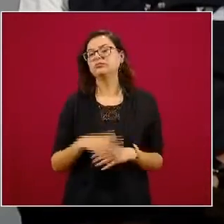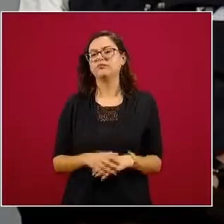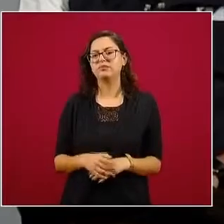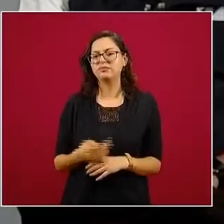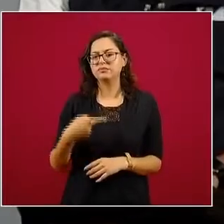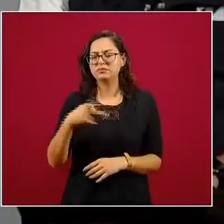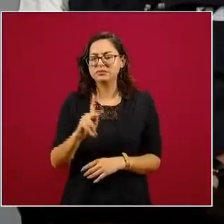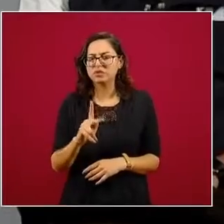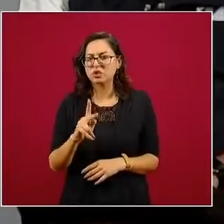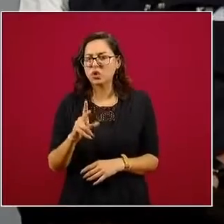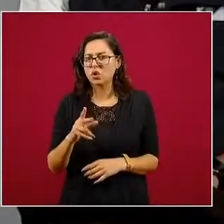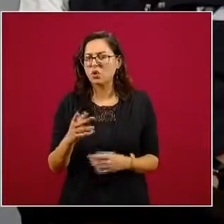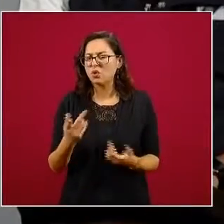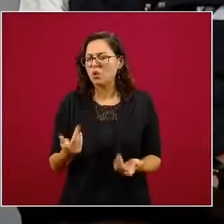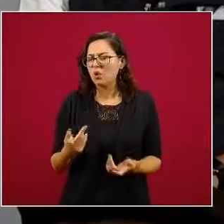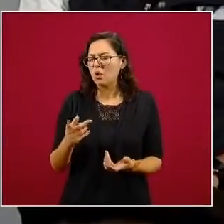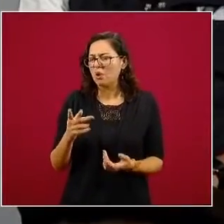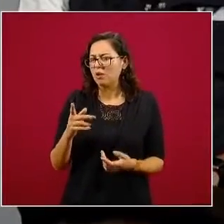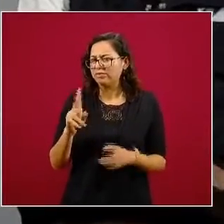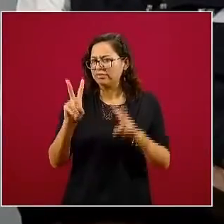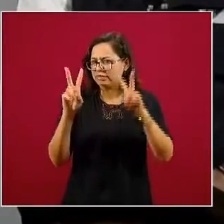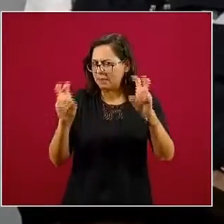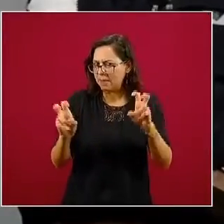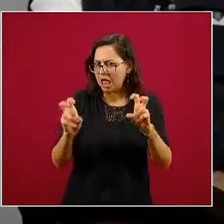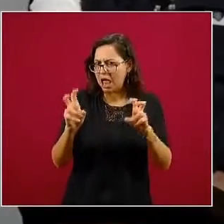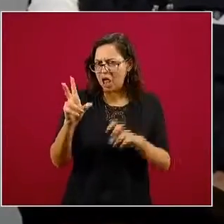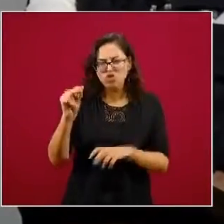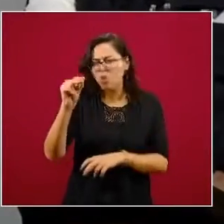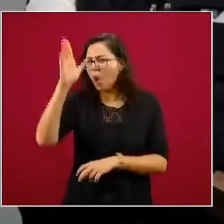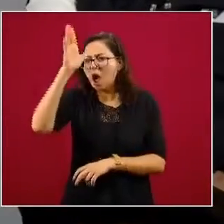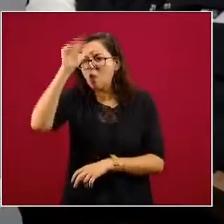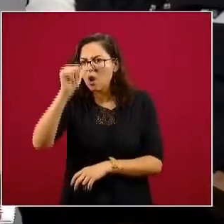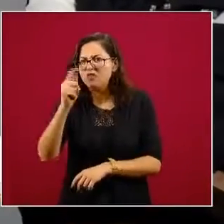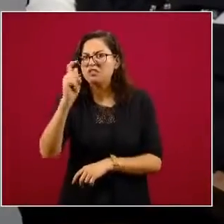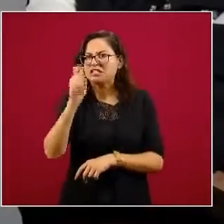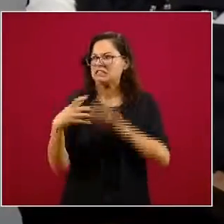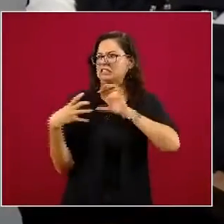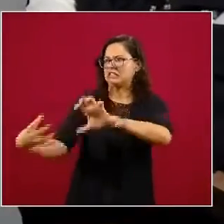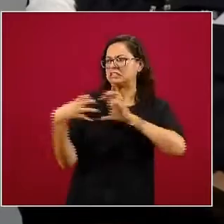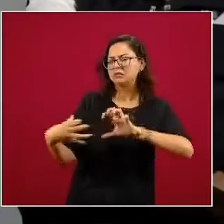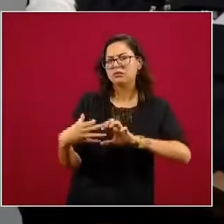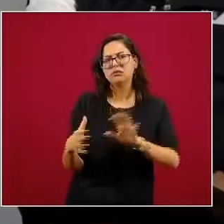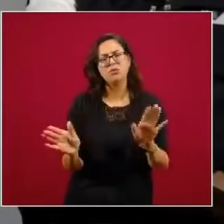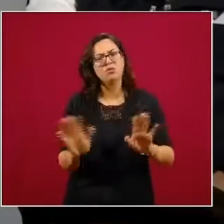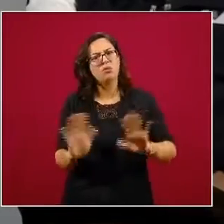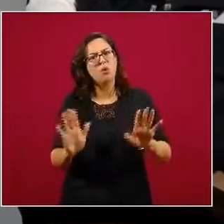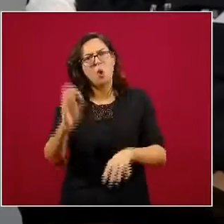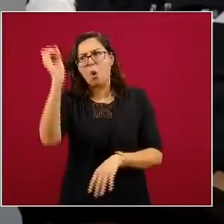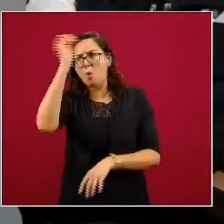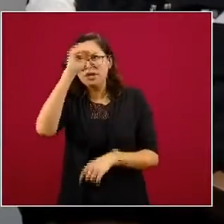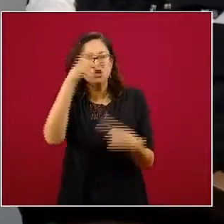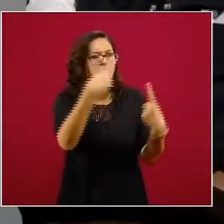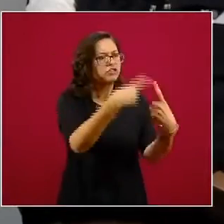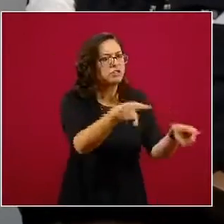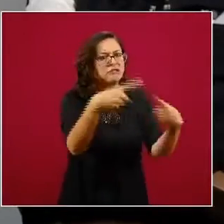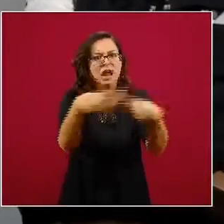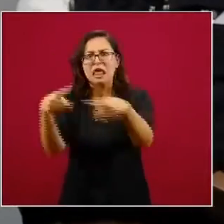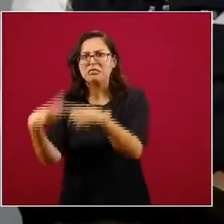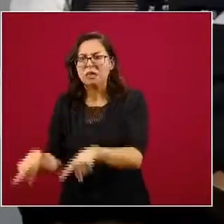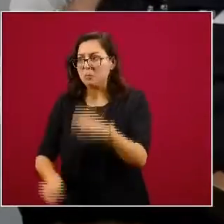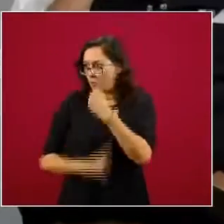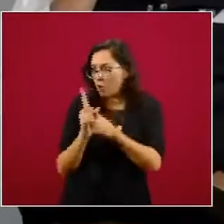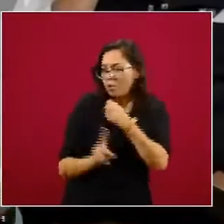implica la perturbación económica y social por el confinamiento, no hay una fórmula única